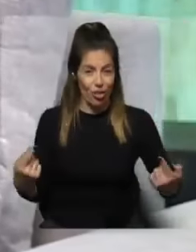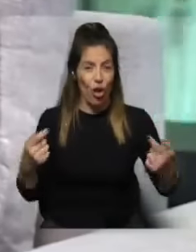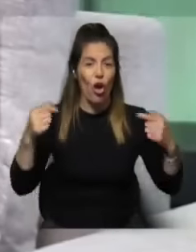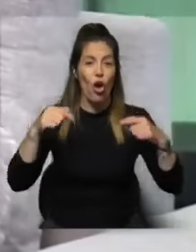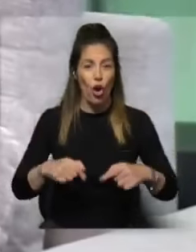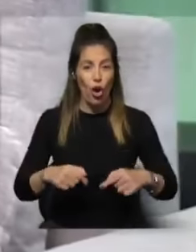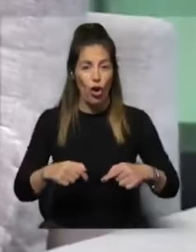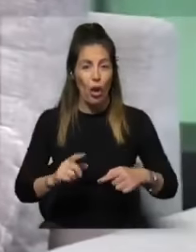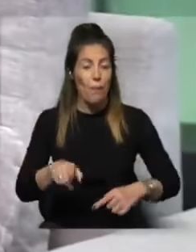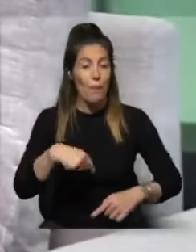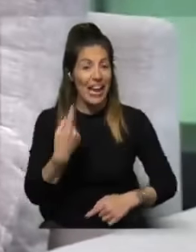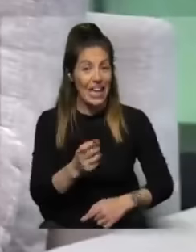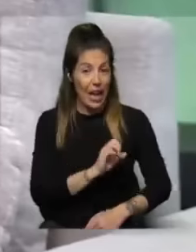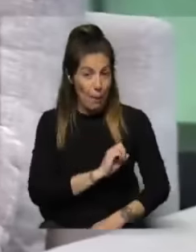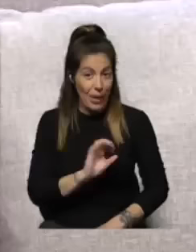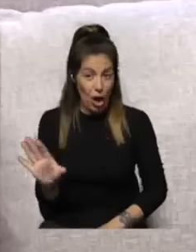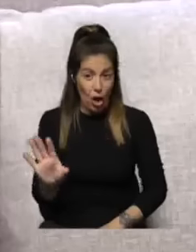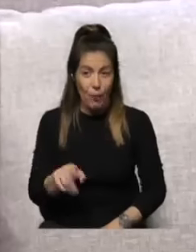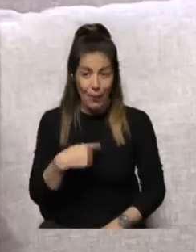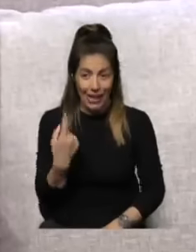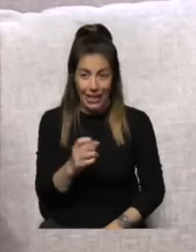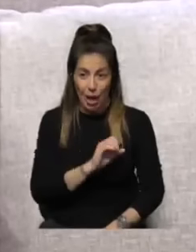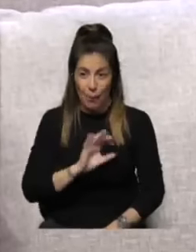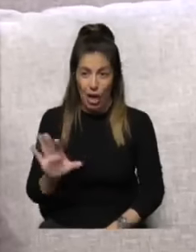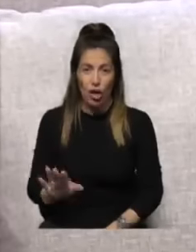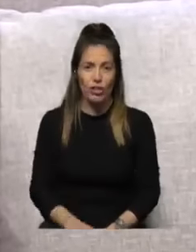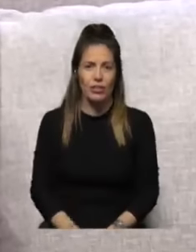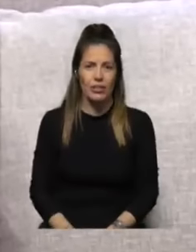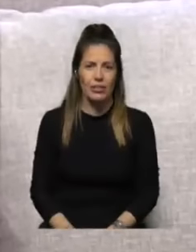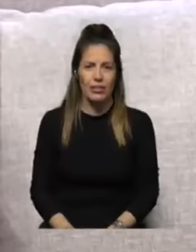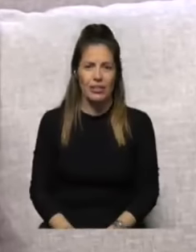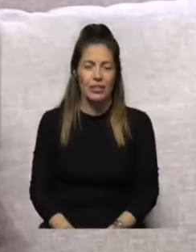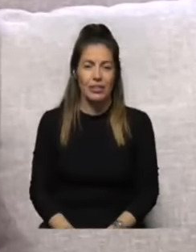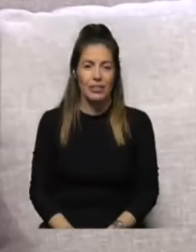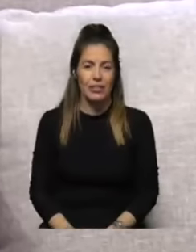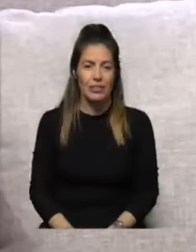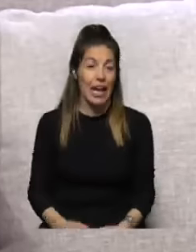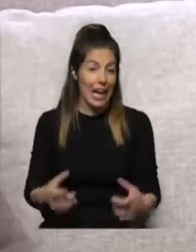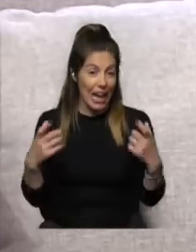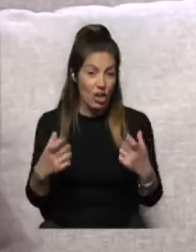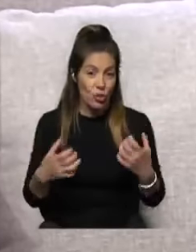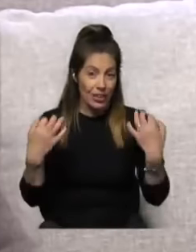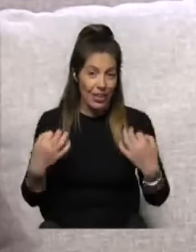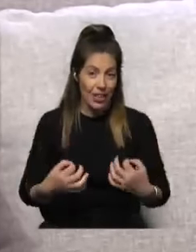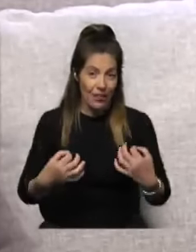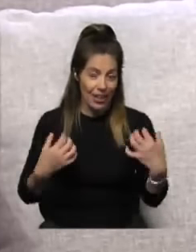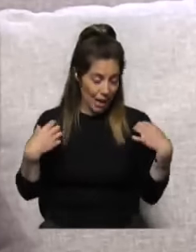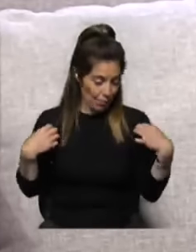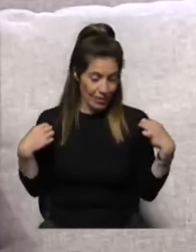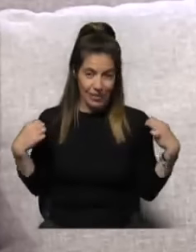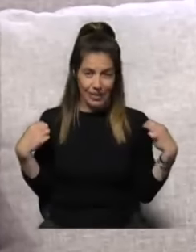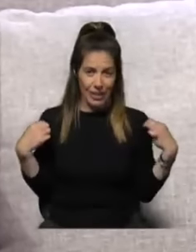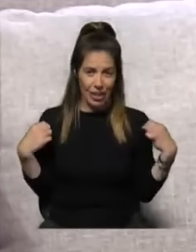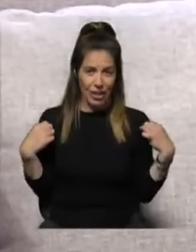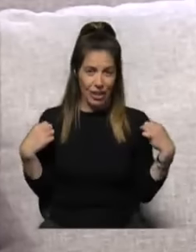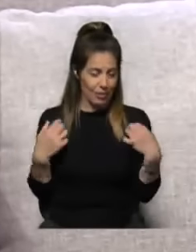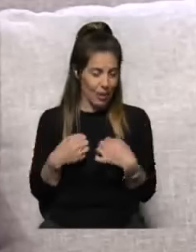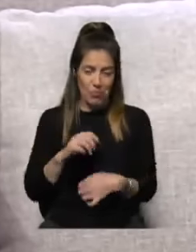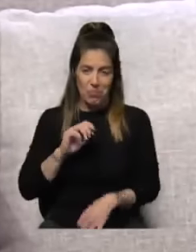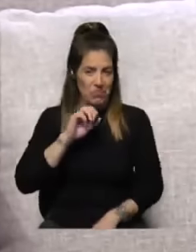a mañana. Mañana va a ser peor, se dice. ¿Ah, peor? Qué suerte que no renunciaste a la remera, de verdad. Espectacular. Muy elegante. No puedo dejar de mirarte, infante. Gracias a